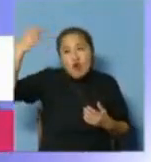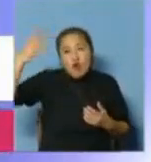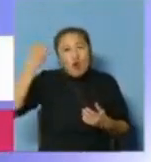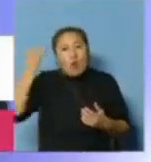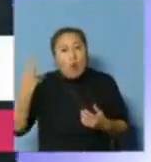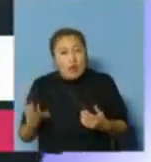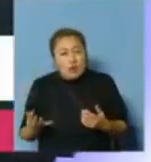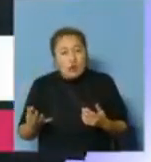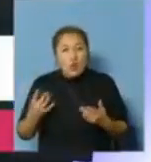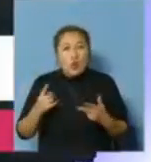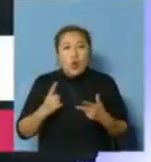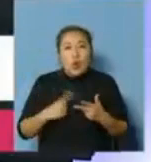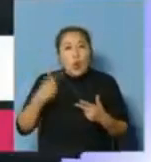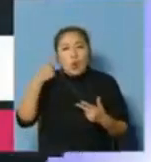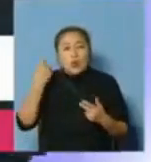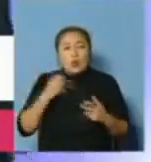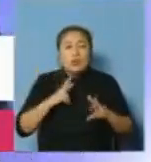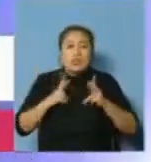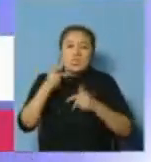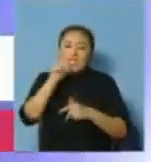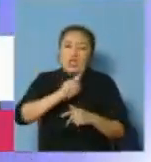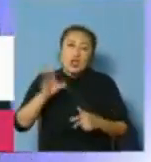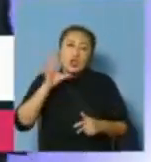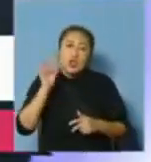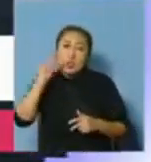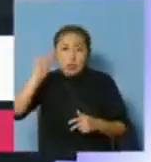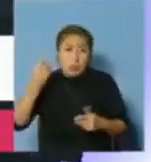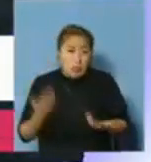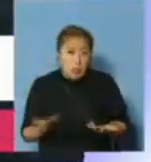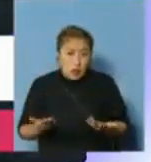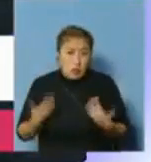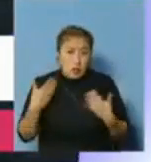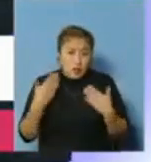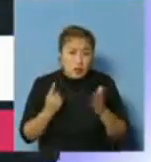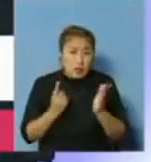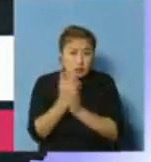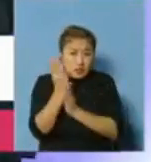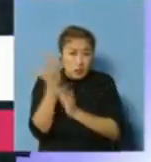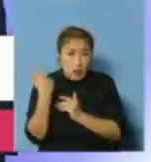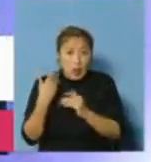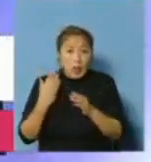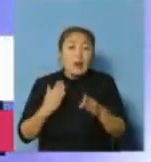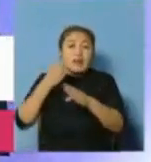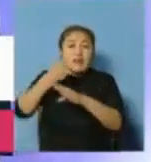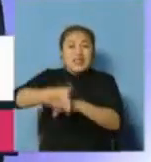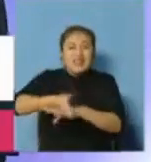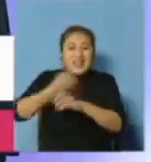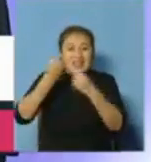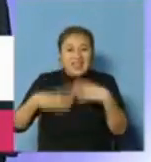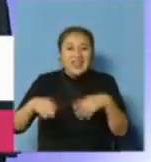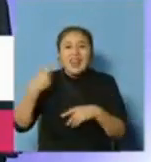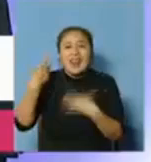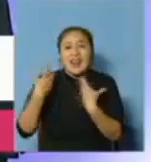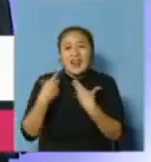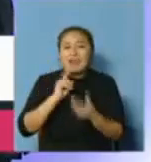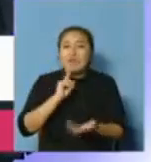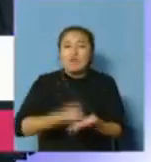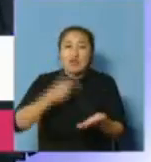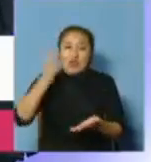tener la casa porque por ahí hablan que 150 es muy poco el consumo que tienes que tener para acceder a este beneficio